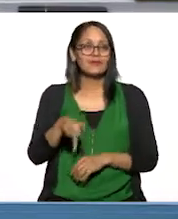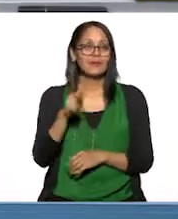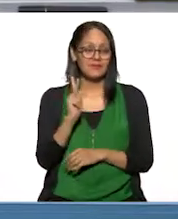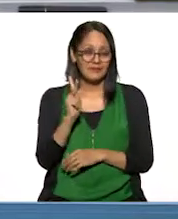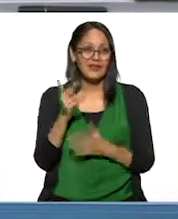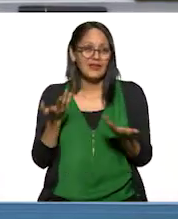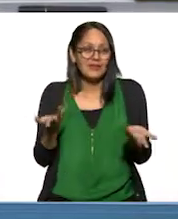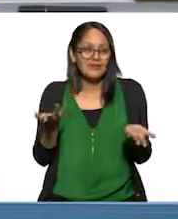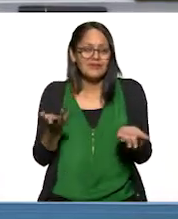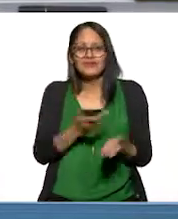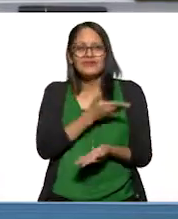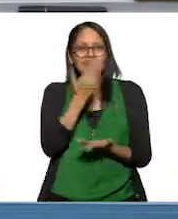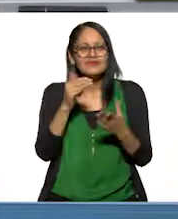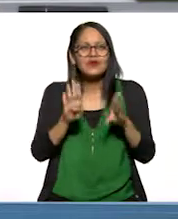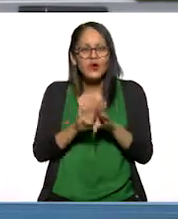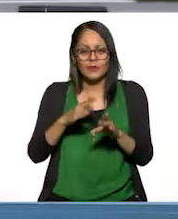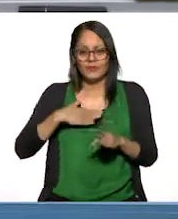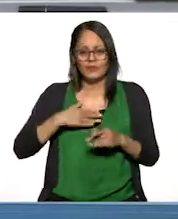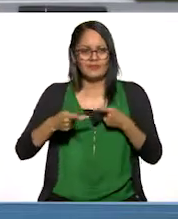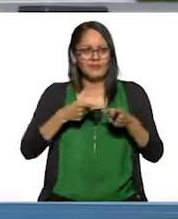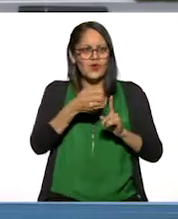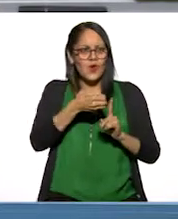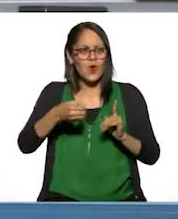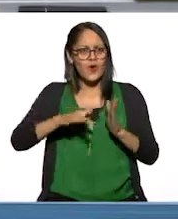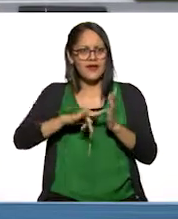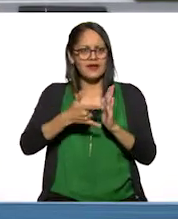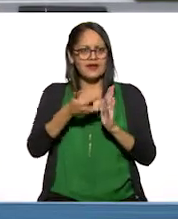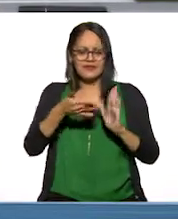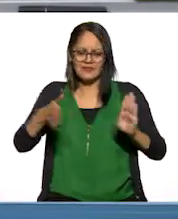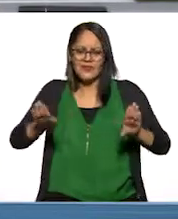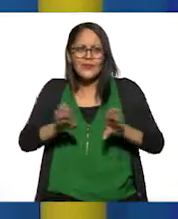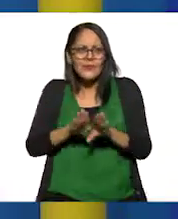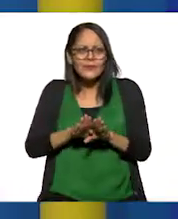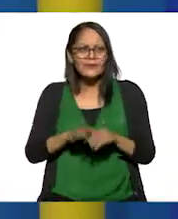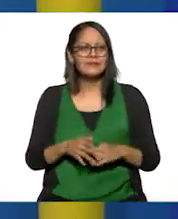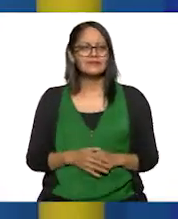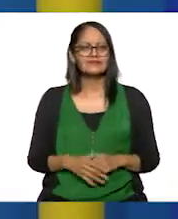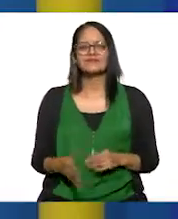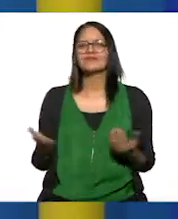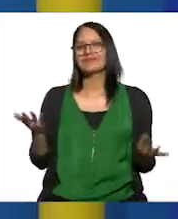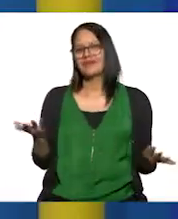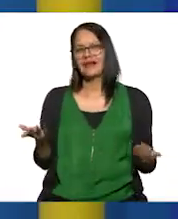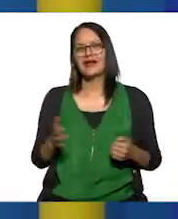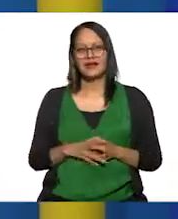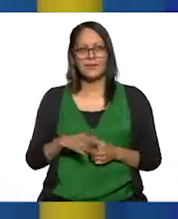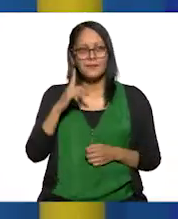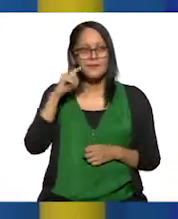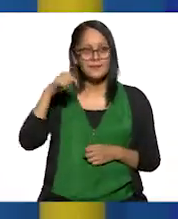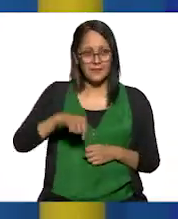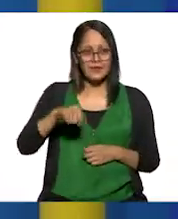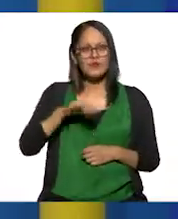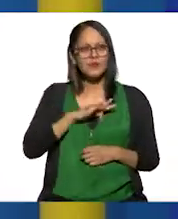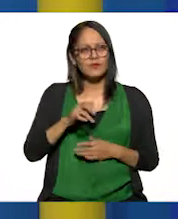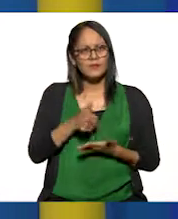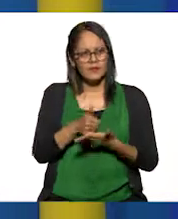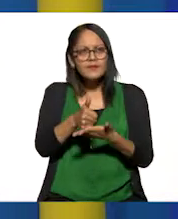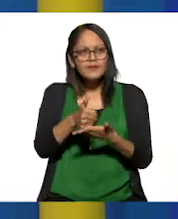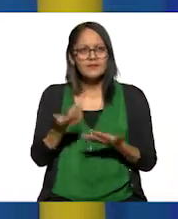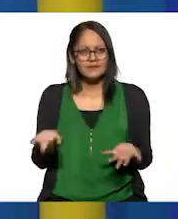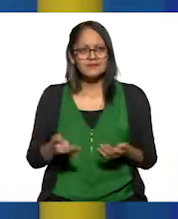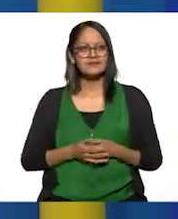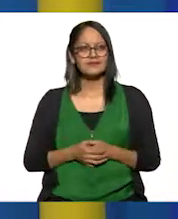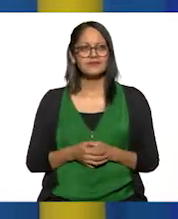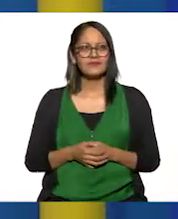pero no sé cómo me voy a organizar en mis horarios de clase. Ay, pues estoy segura de que aquí podemos ayudarte a resolver ese